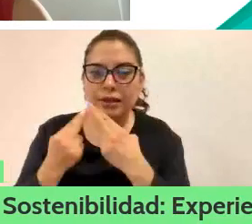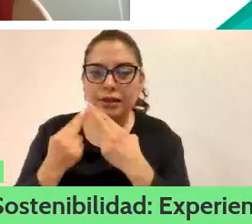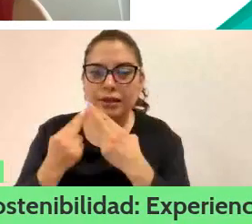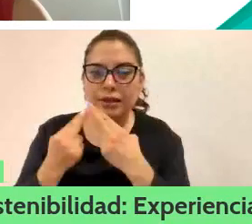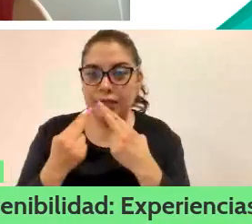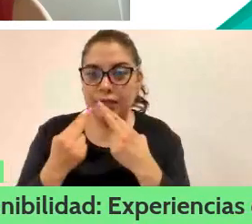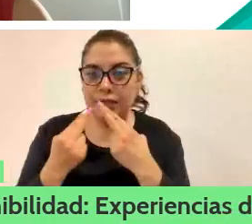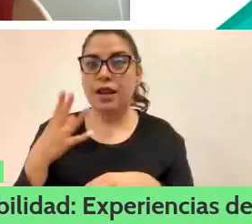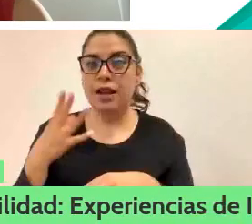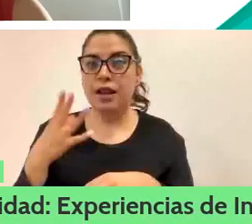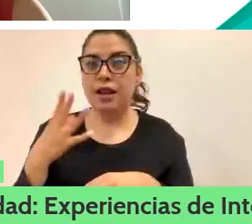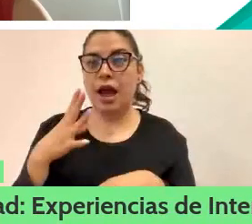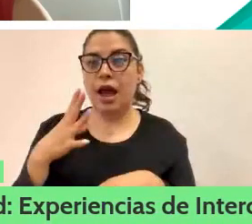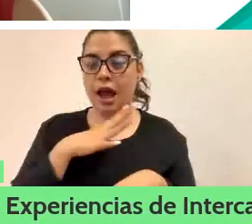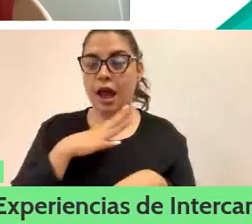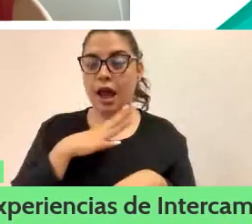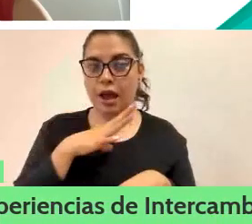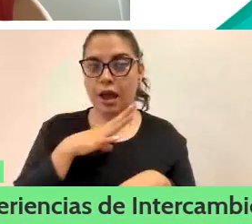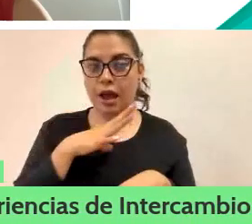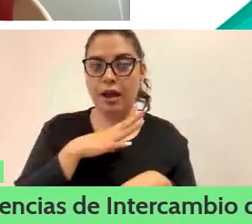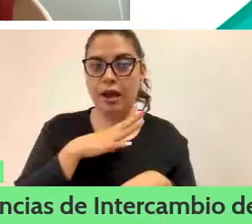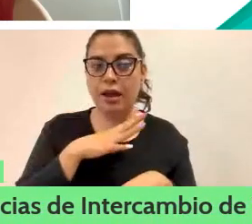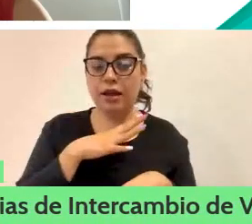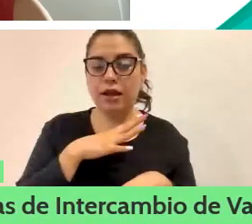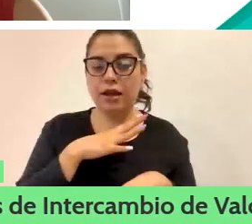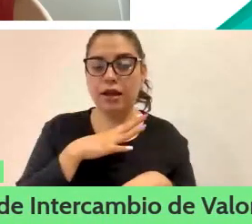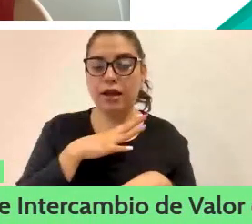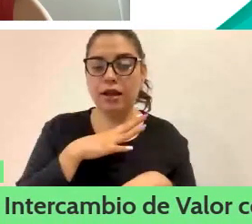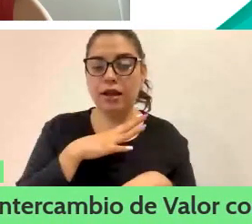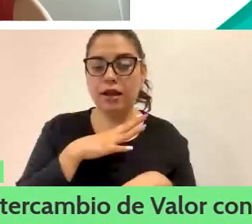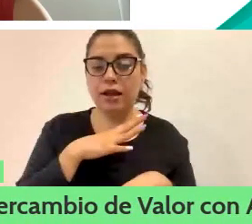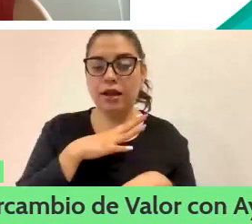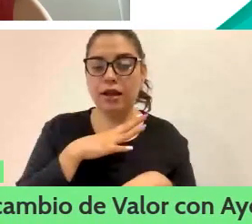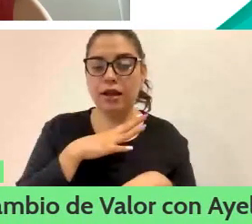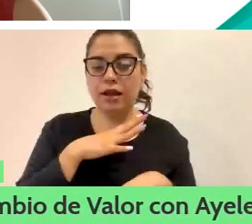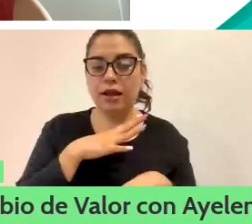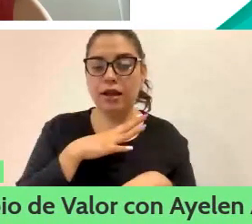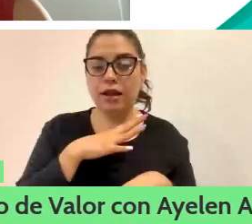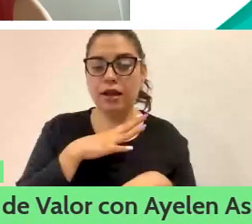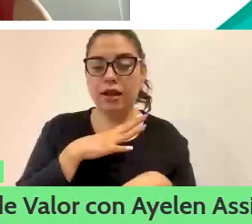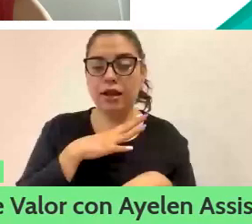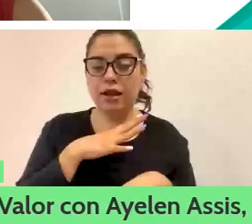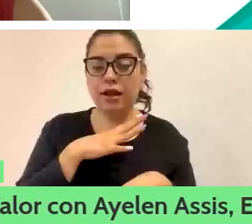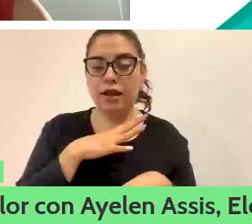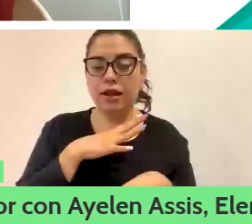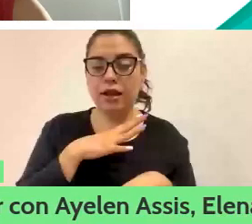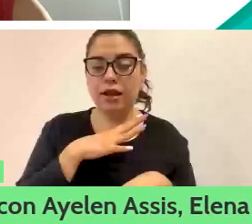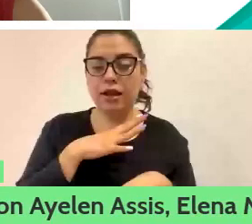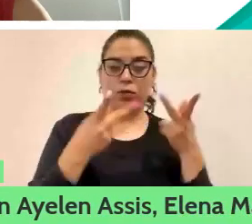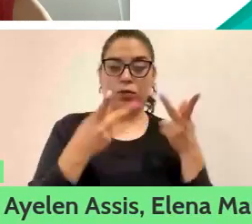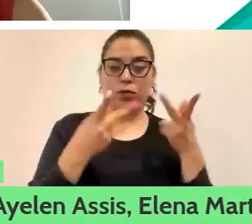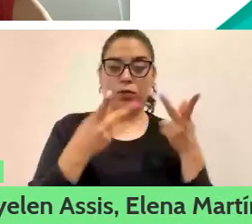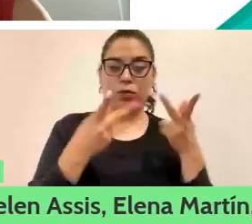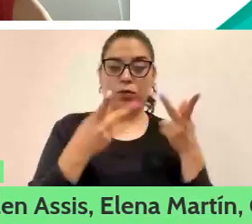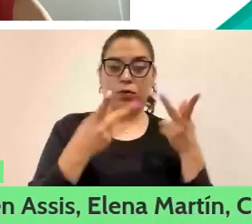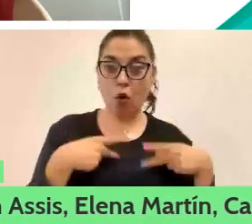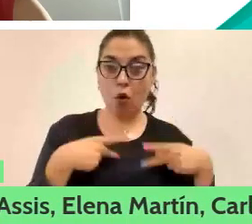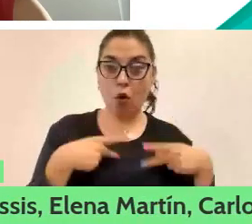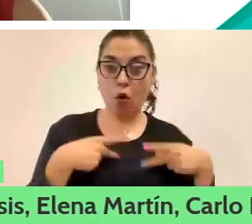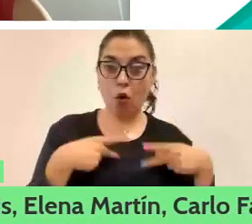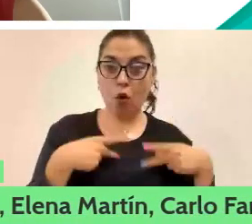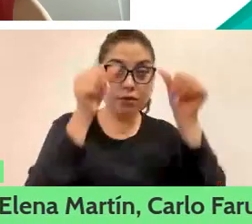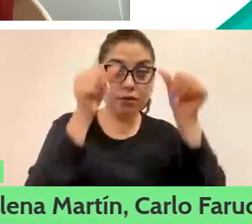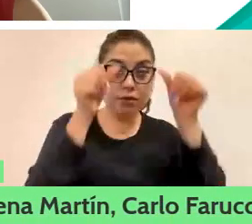que potencian mucho más alguna u otra tarea, ¿no? Los masajistas con discapacidad visual tienen una altísima